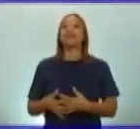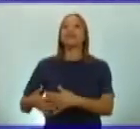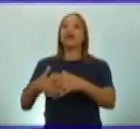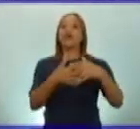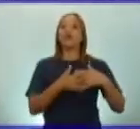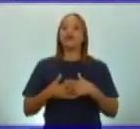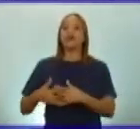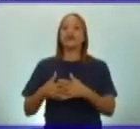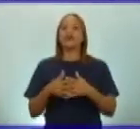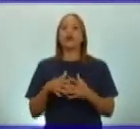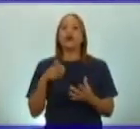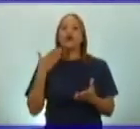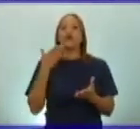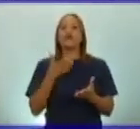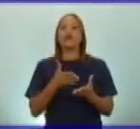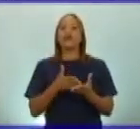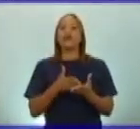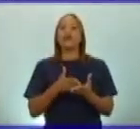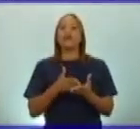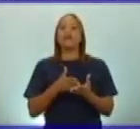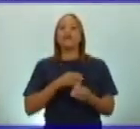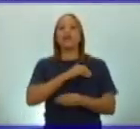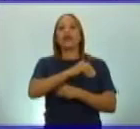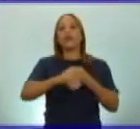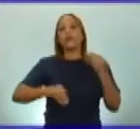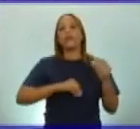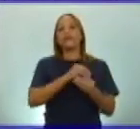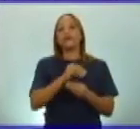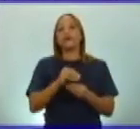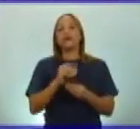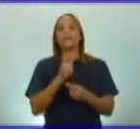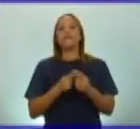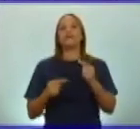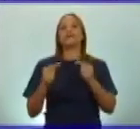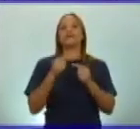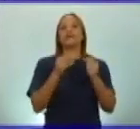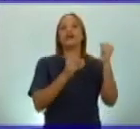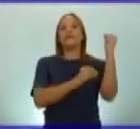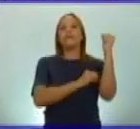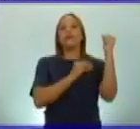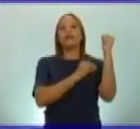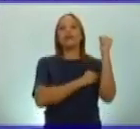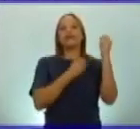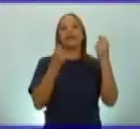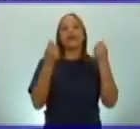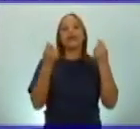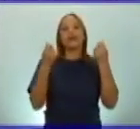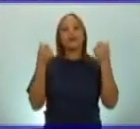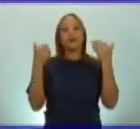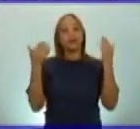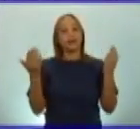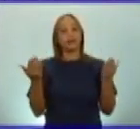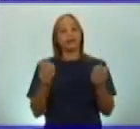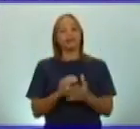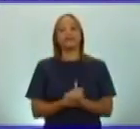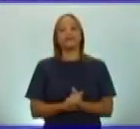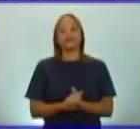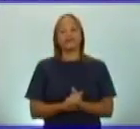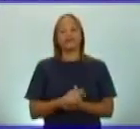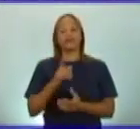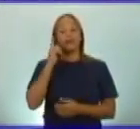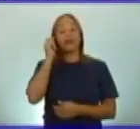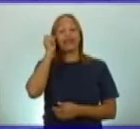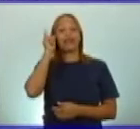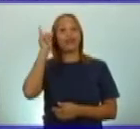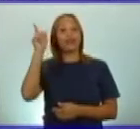llegó a convertirse luego de la Primera Guerra Mundial en la principal potencia económicamente. Fíjense, para que tengan una